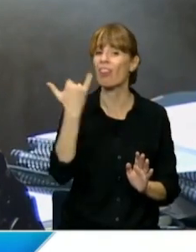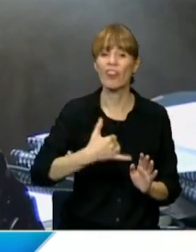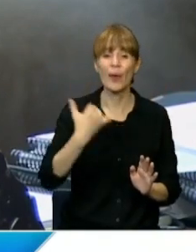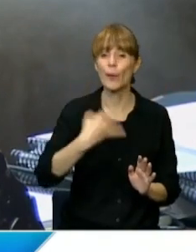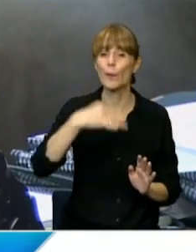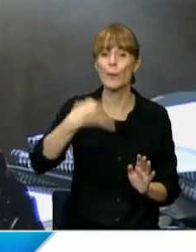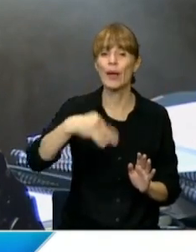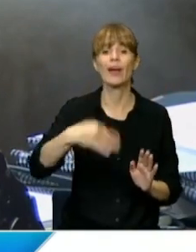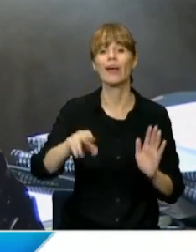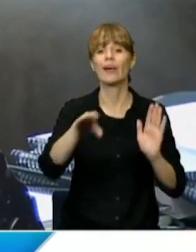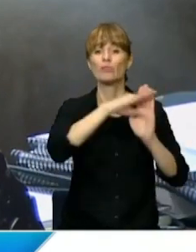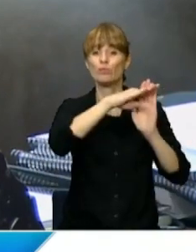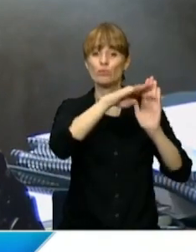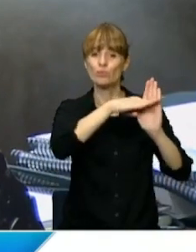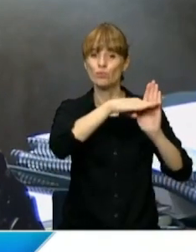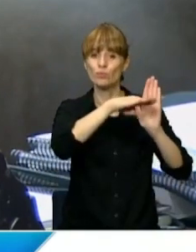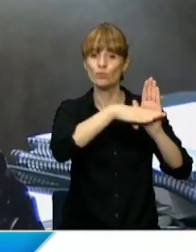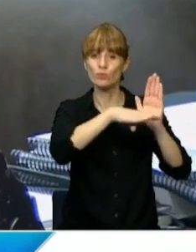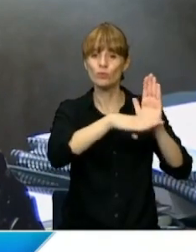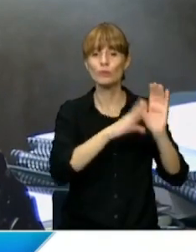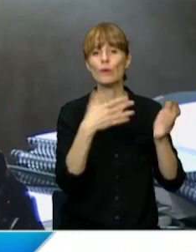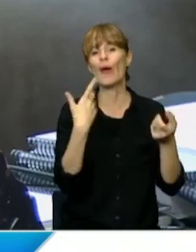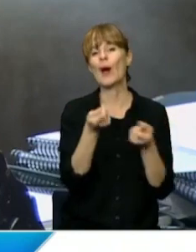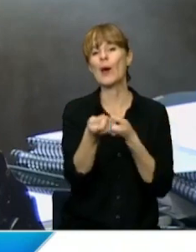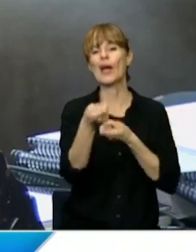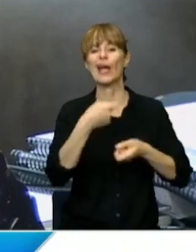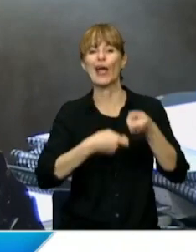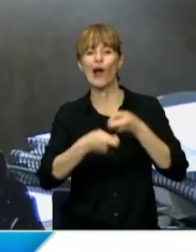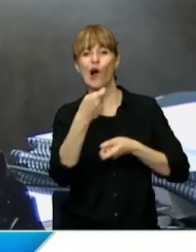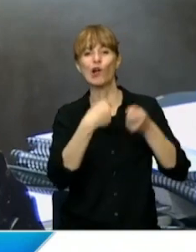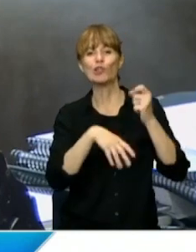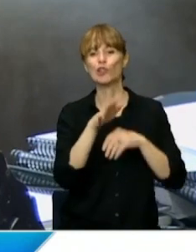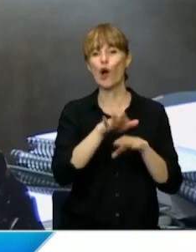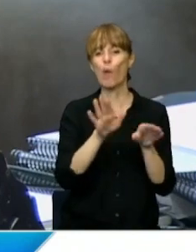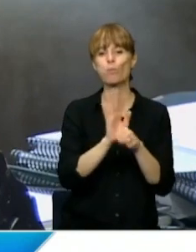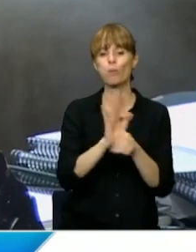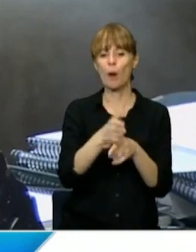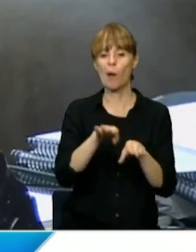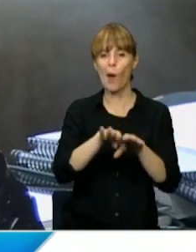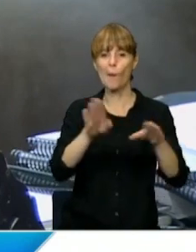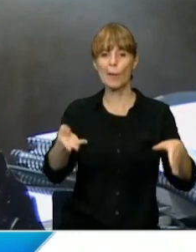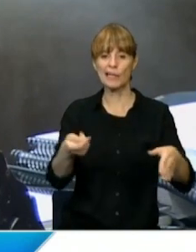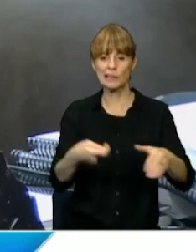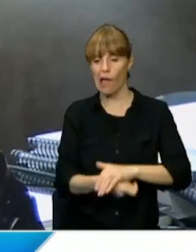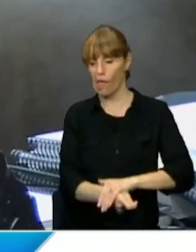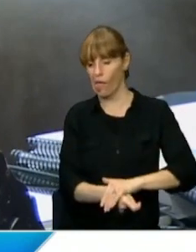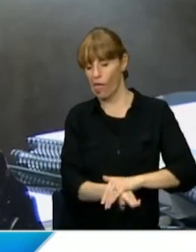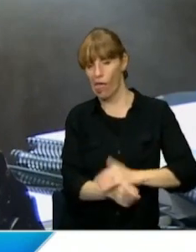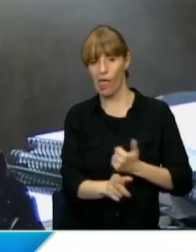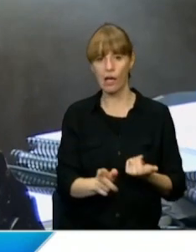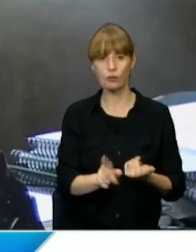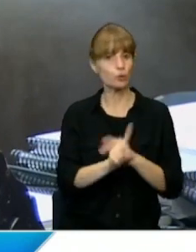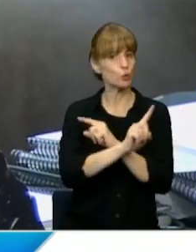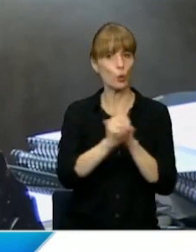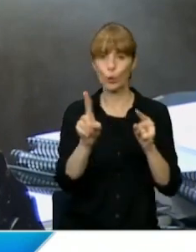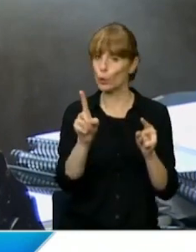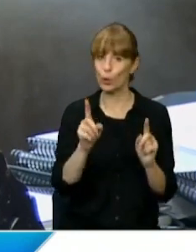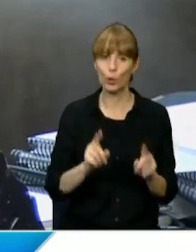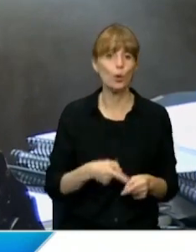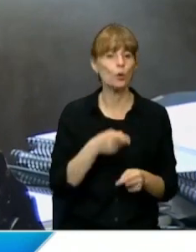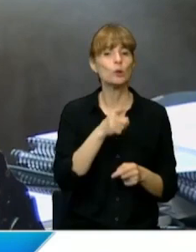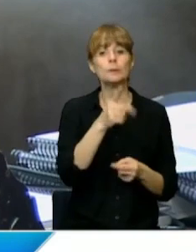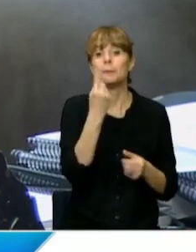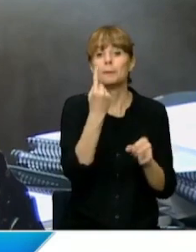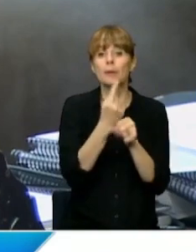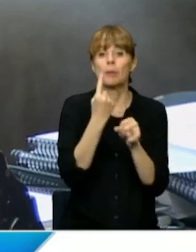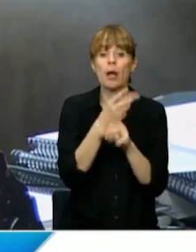reglas. No es como si una negociación bajo la mesa. Entonces, el primer modo de desproteger,